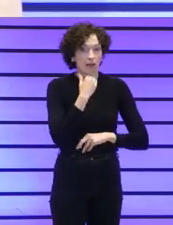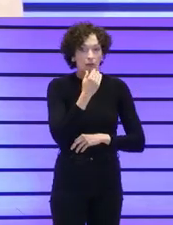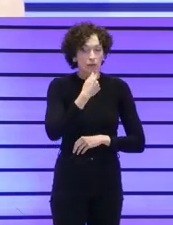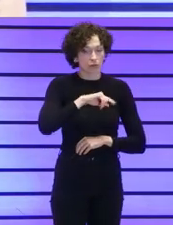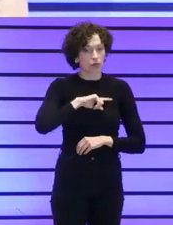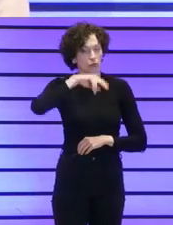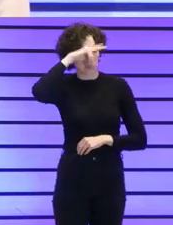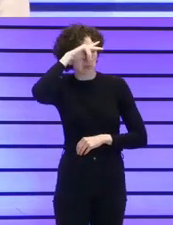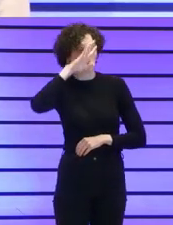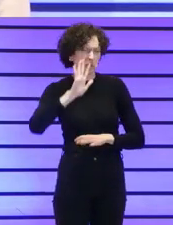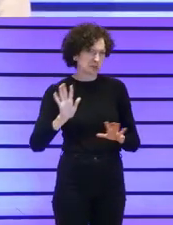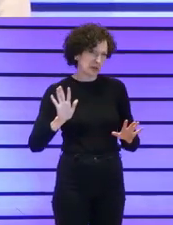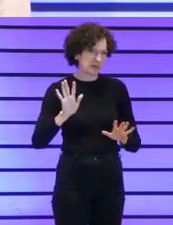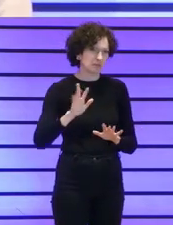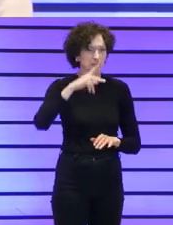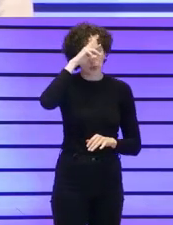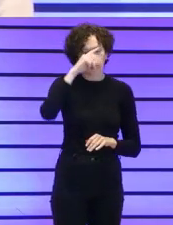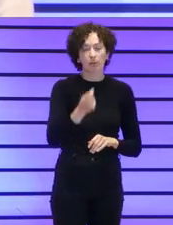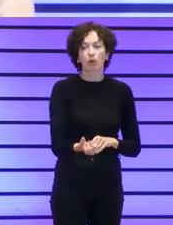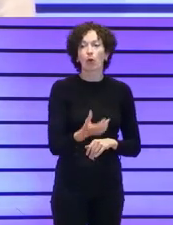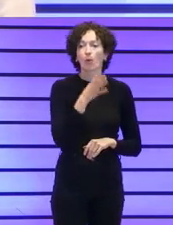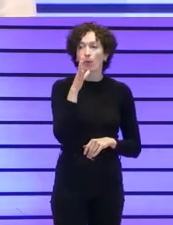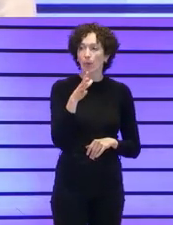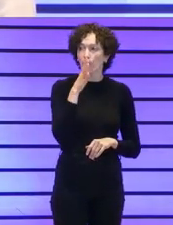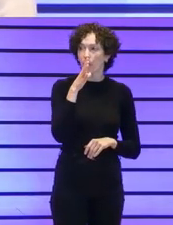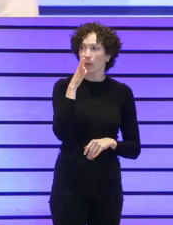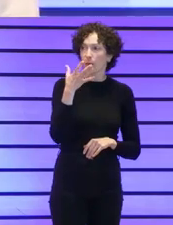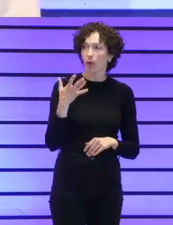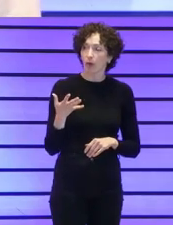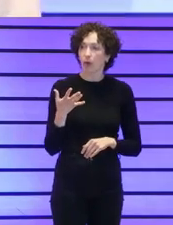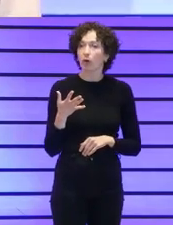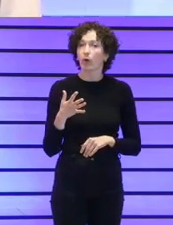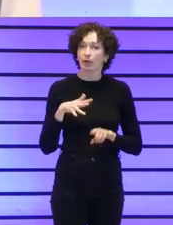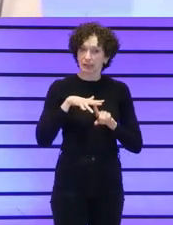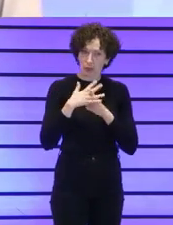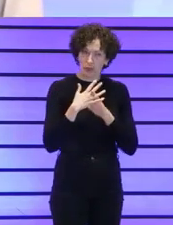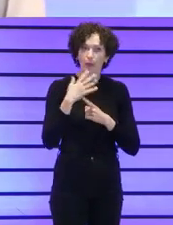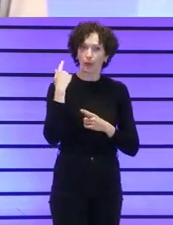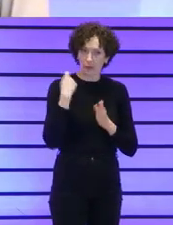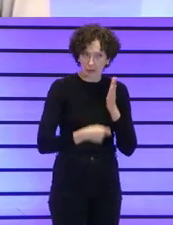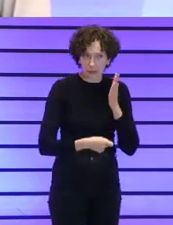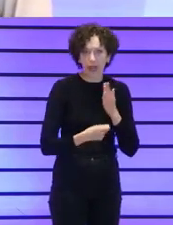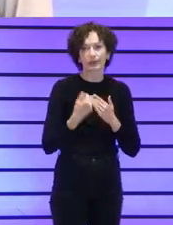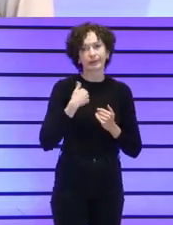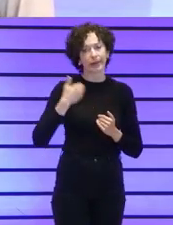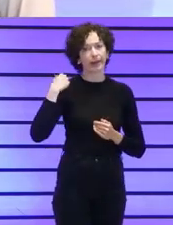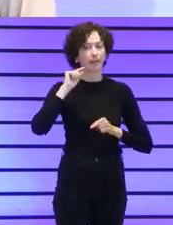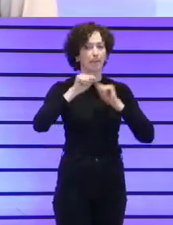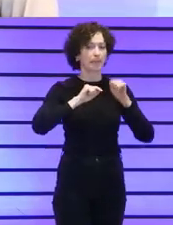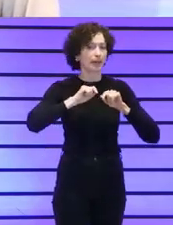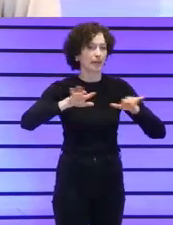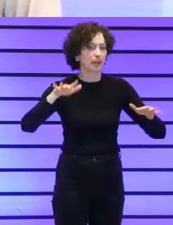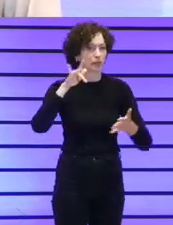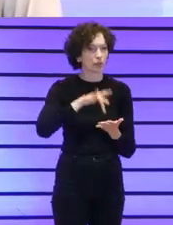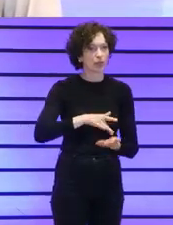preocupa ciertamente, ¿no? Nos preocupa porque la cuesta está cuesta arriba, hemos pasado una pandemia, estamos